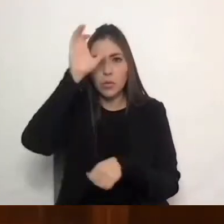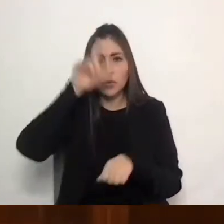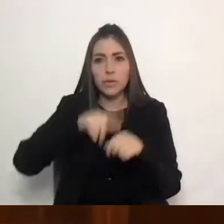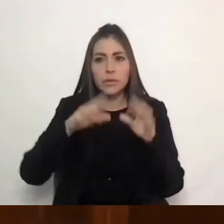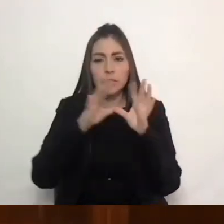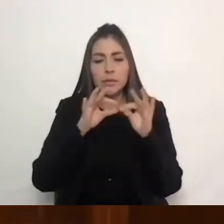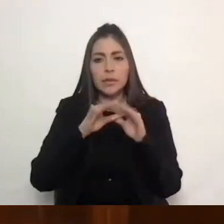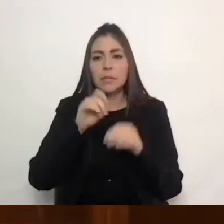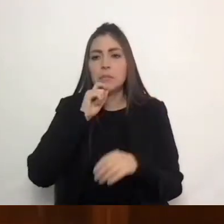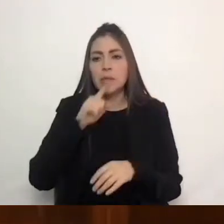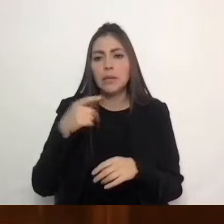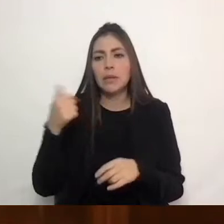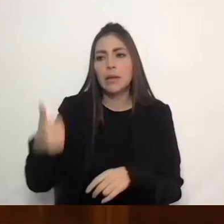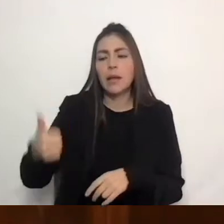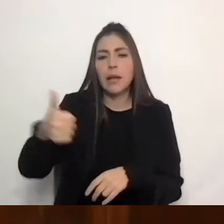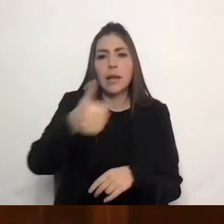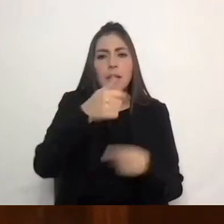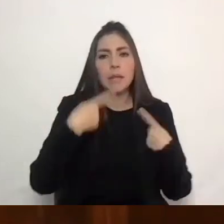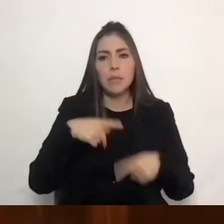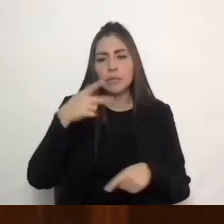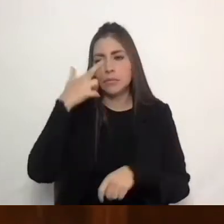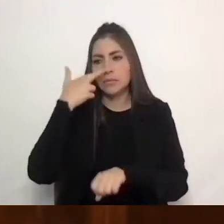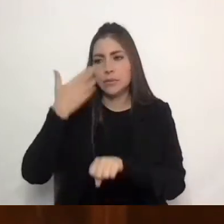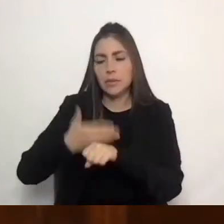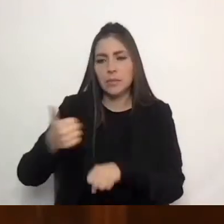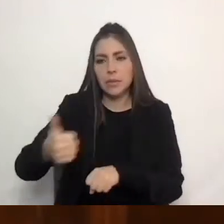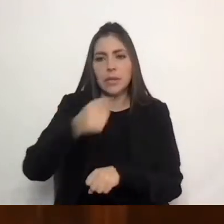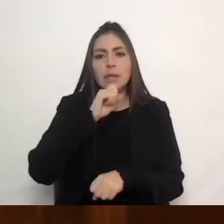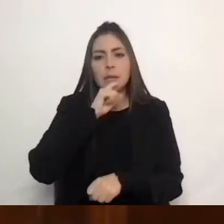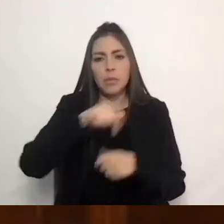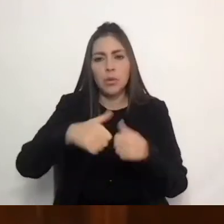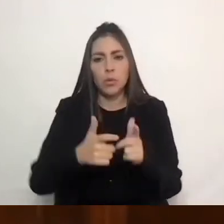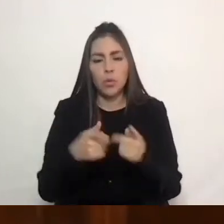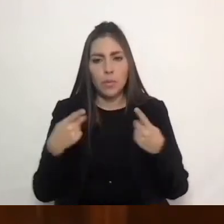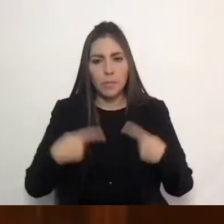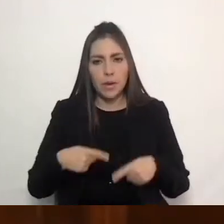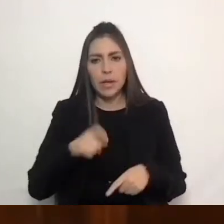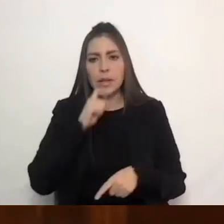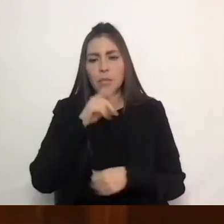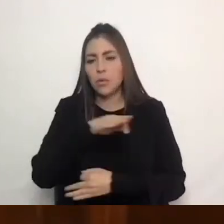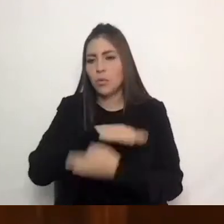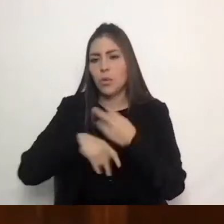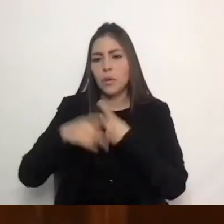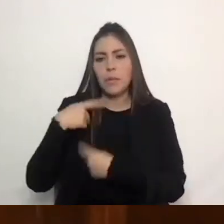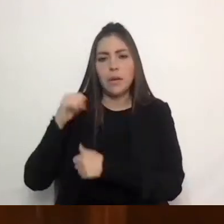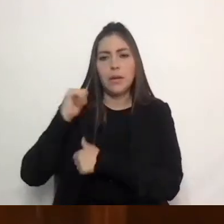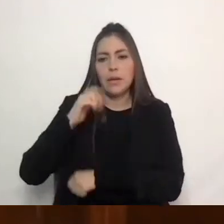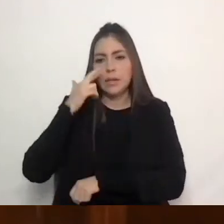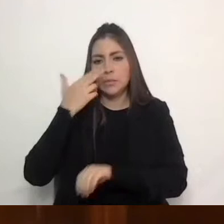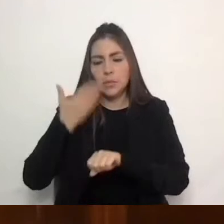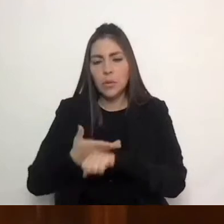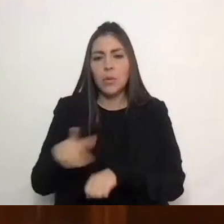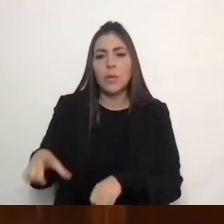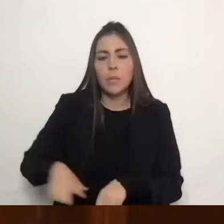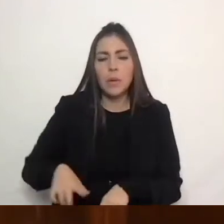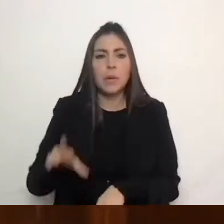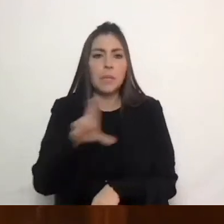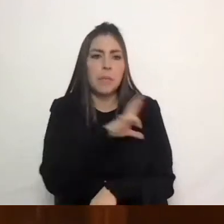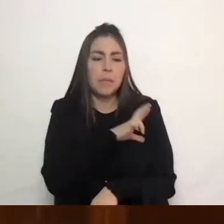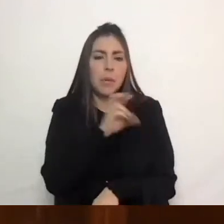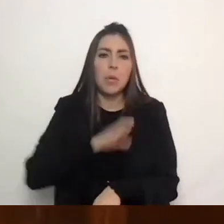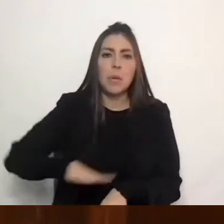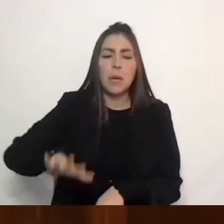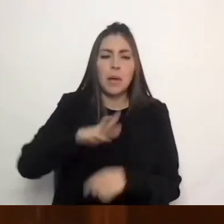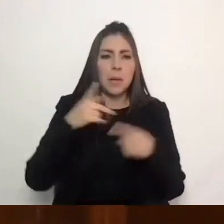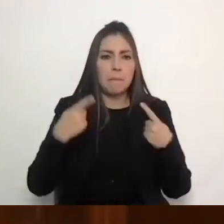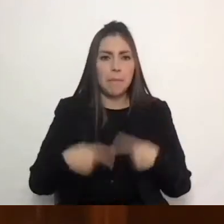las personas y toda colectividad, así como todos los actores del sector público, privado y social. Tienen